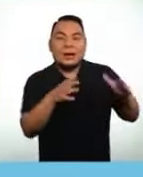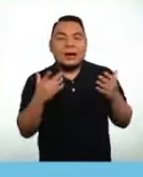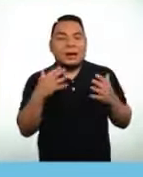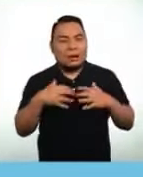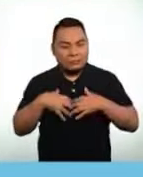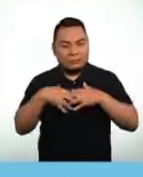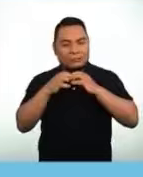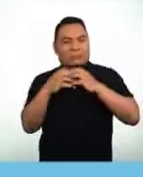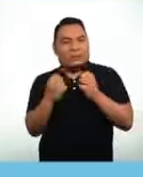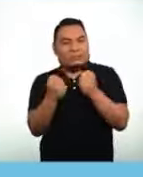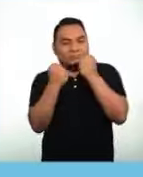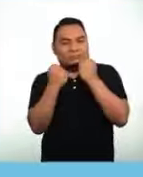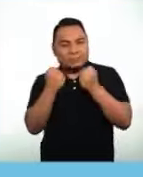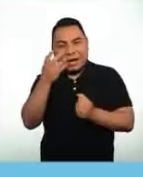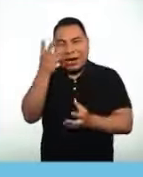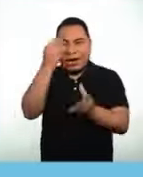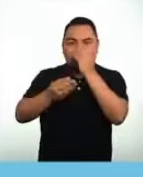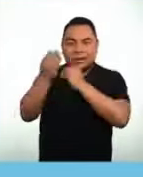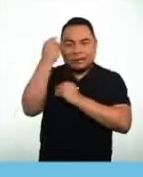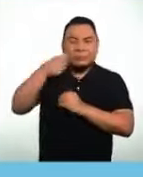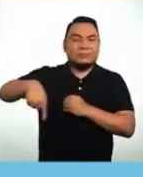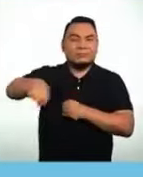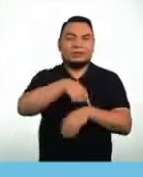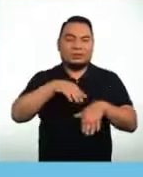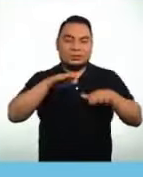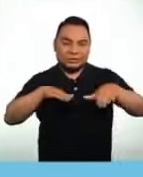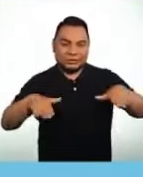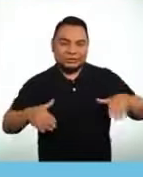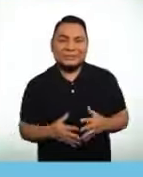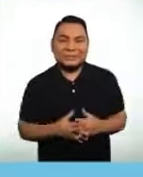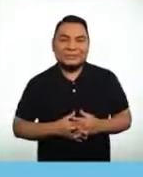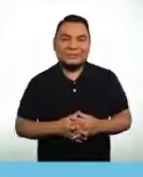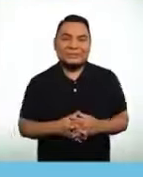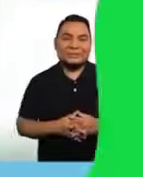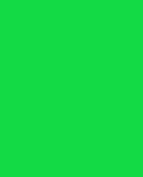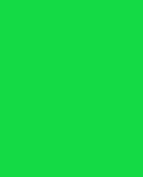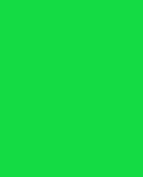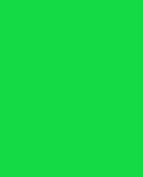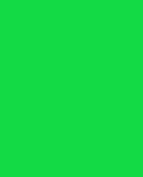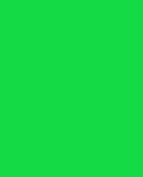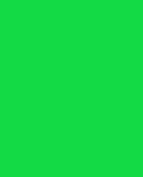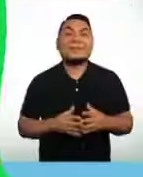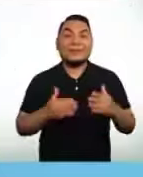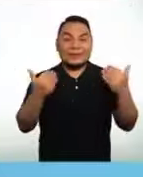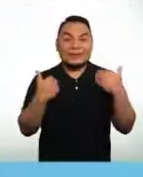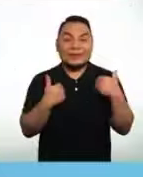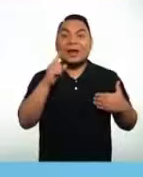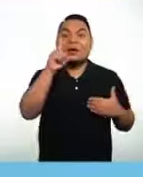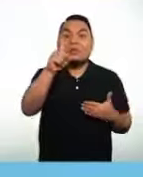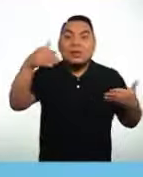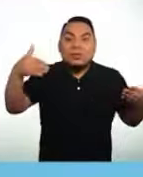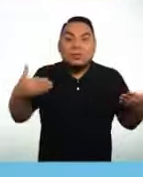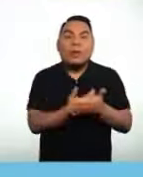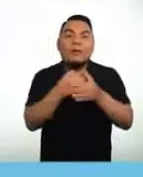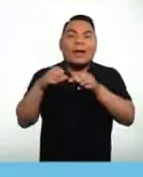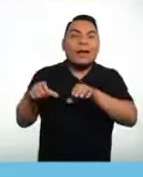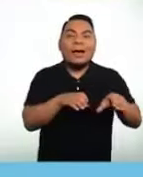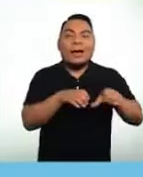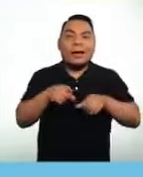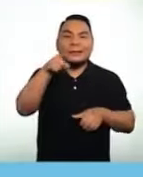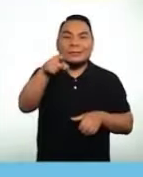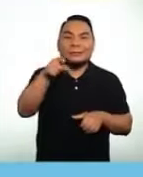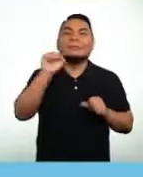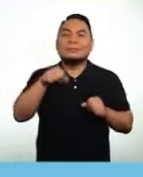para desarrollar y fortalecer las habilidades de nuestras niñas y niños. Tendremos una